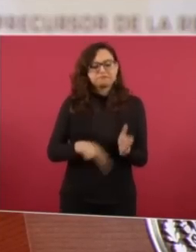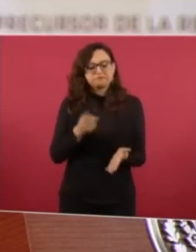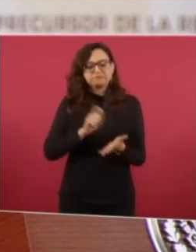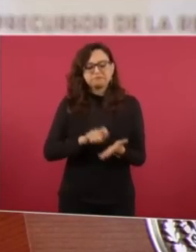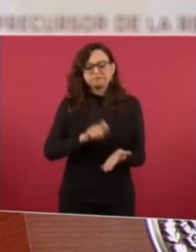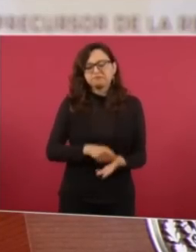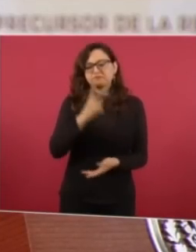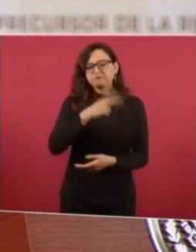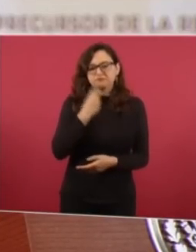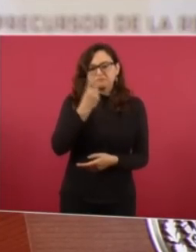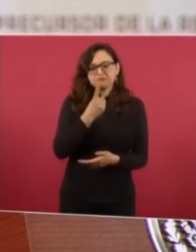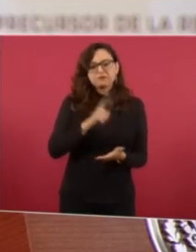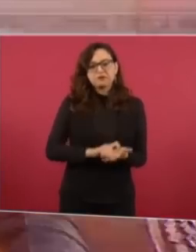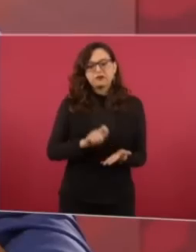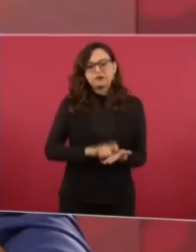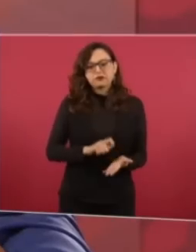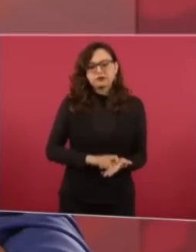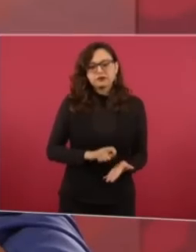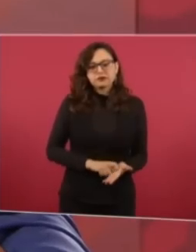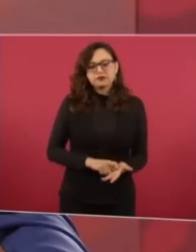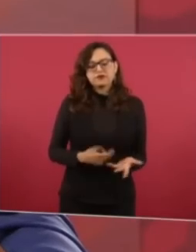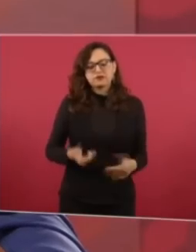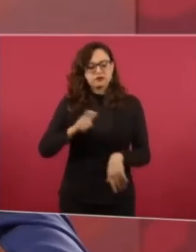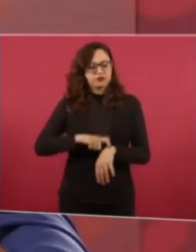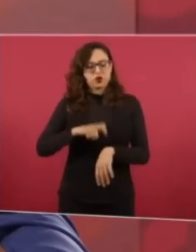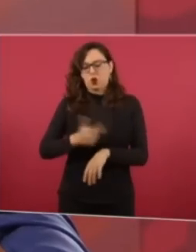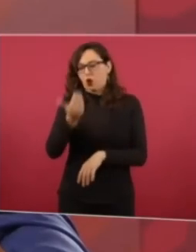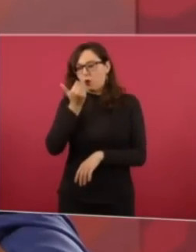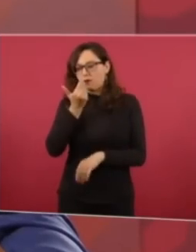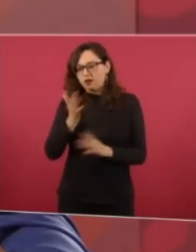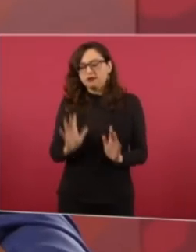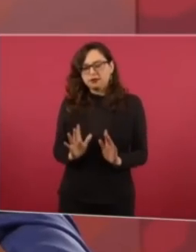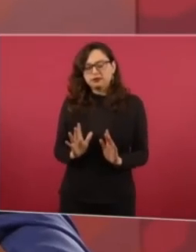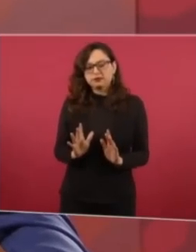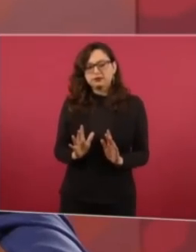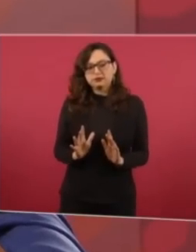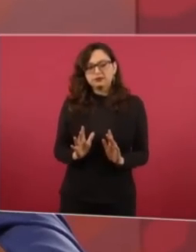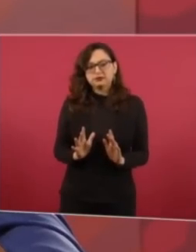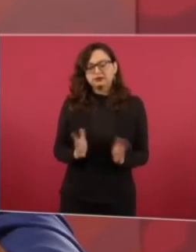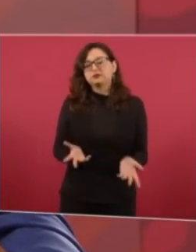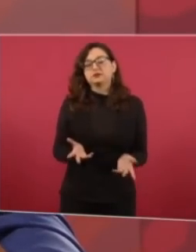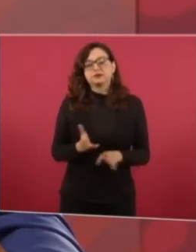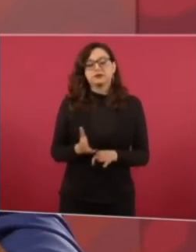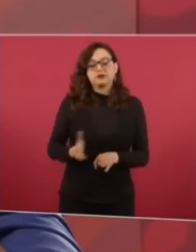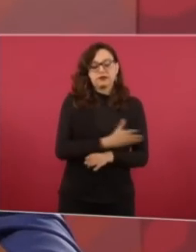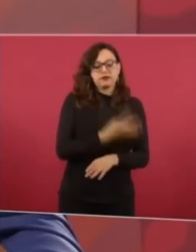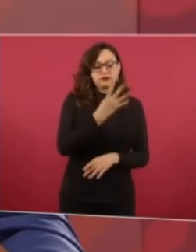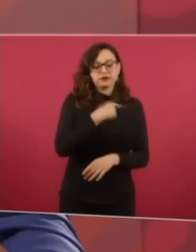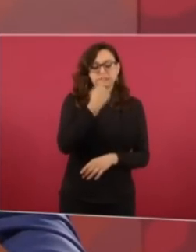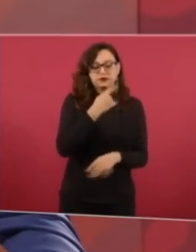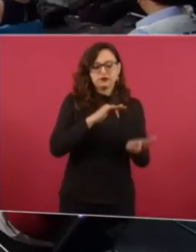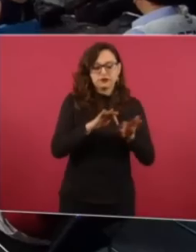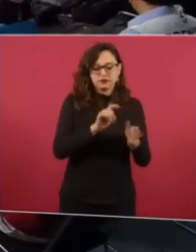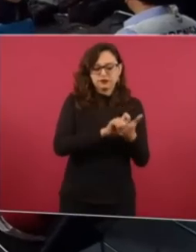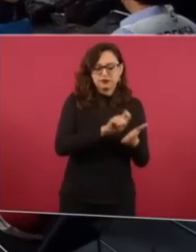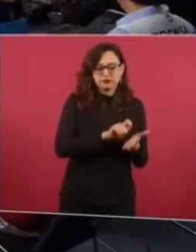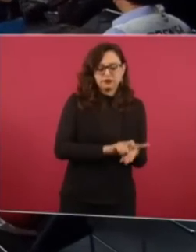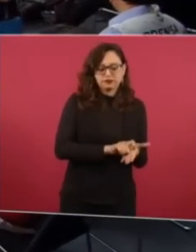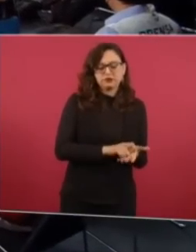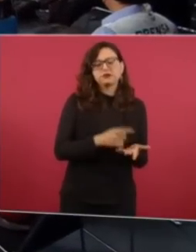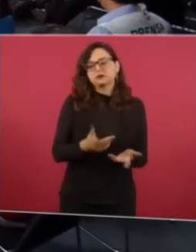horas ya viene siendo la hora de la comida o sea sus cuatro horas de trabajo y